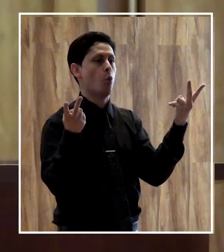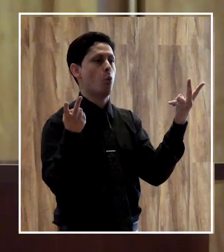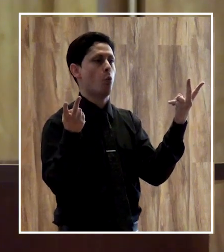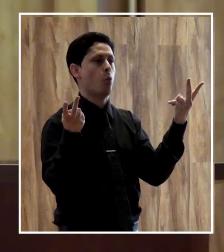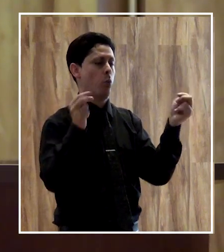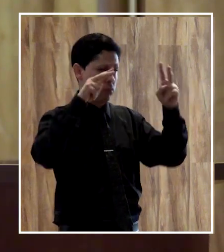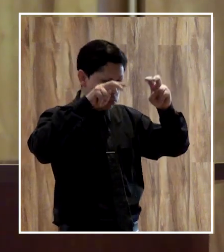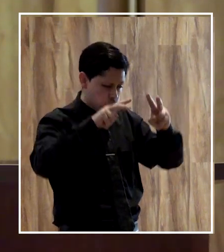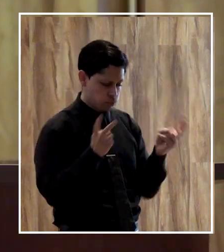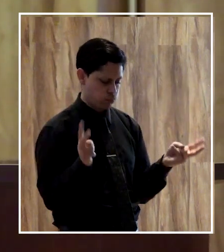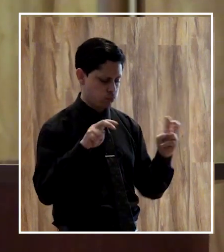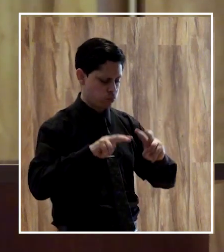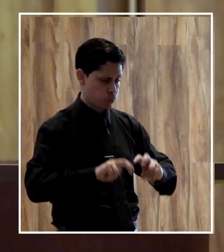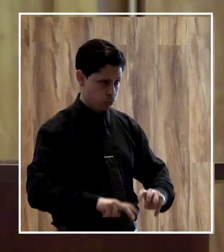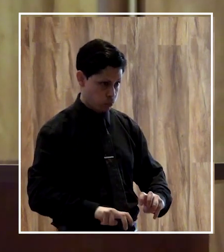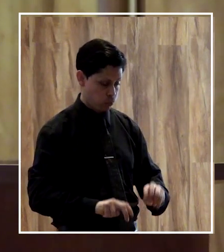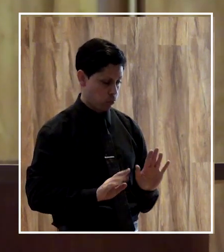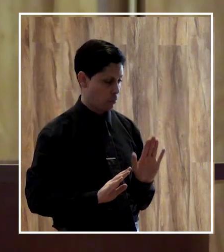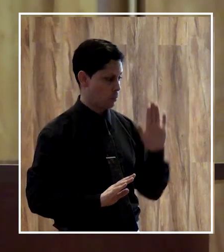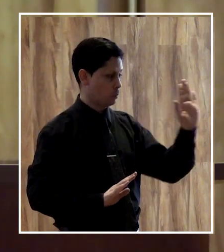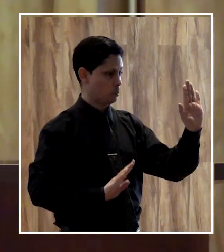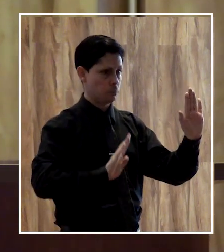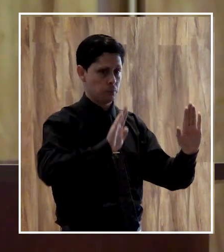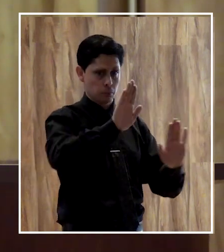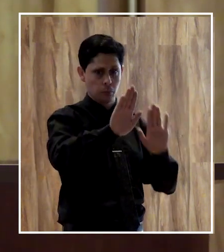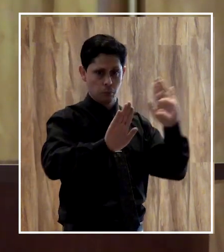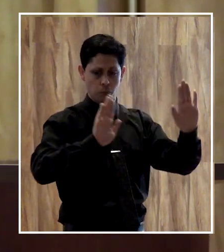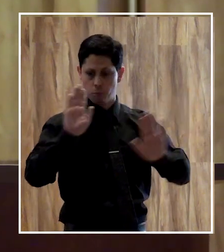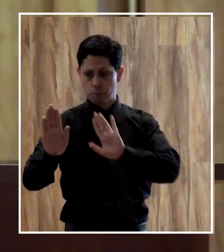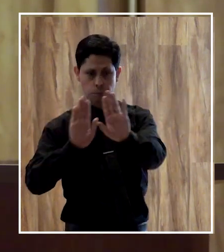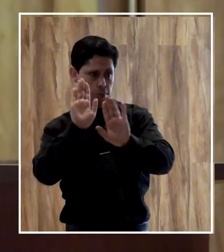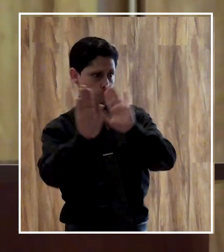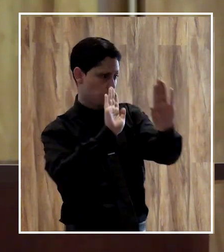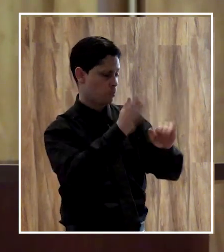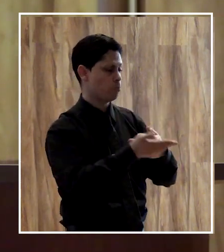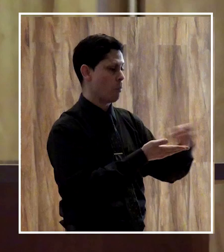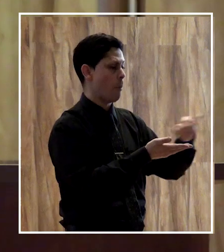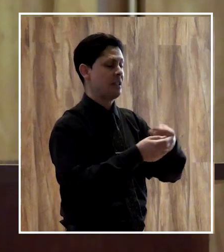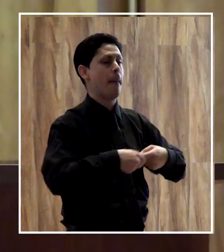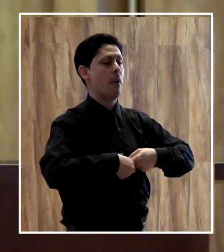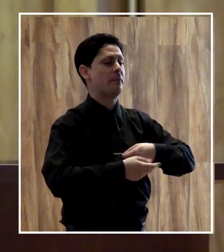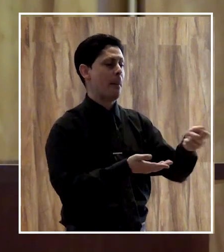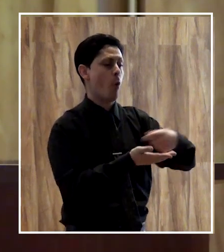de una línea de investigación sobre este tema que ya está hace tiempo publicada,